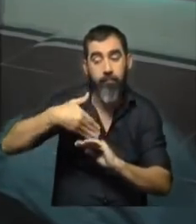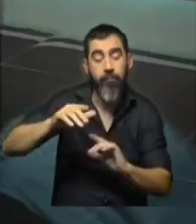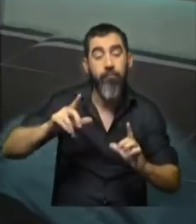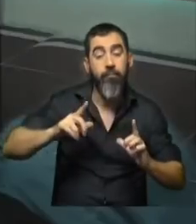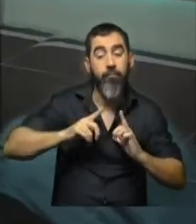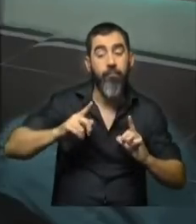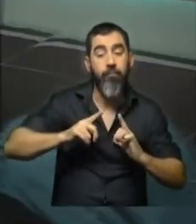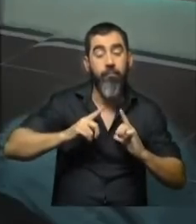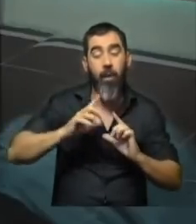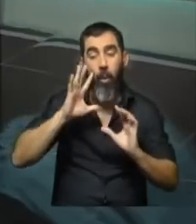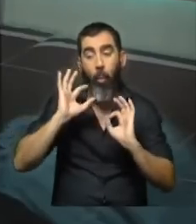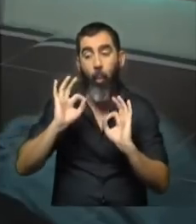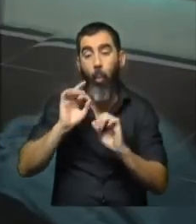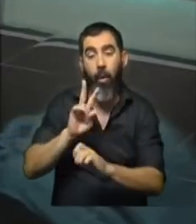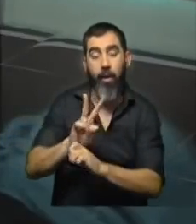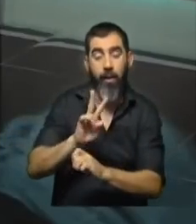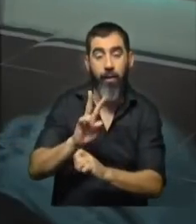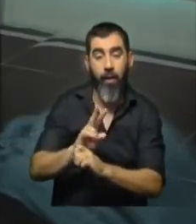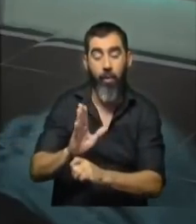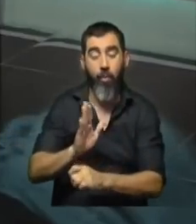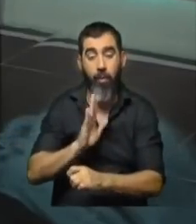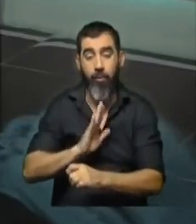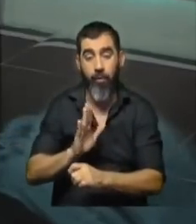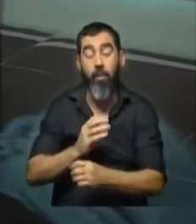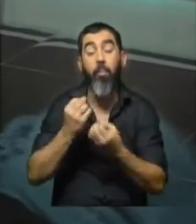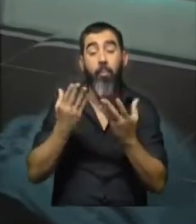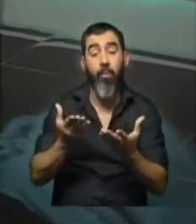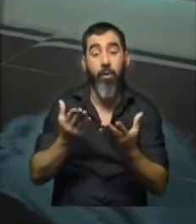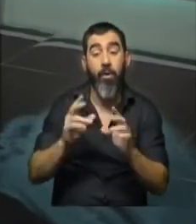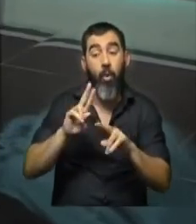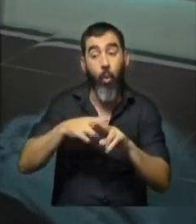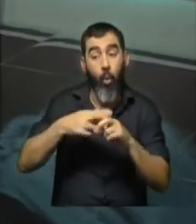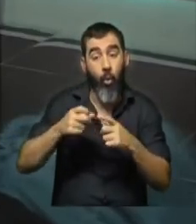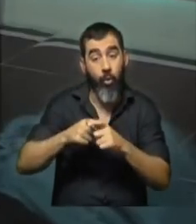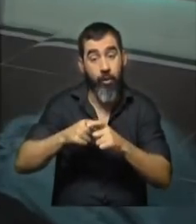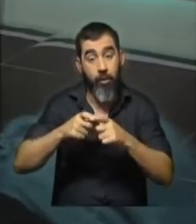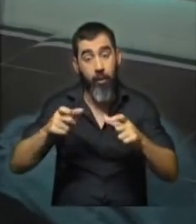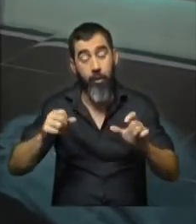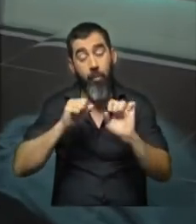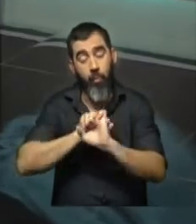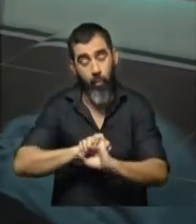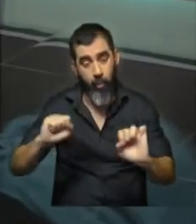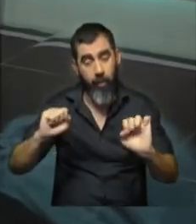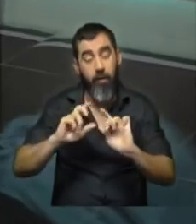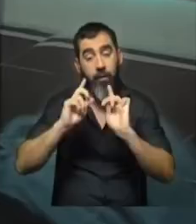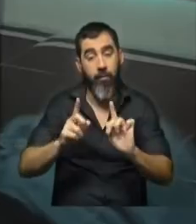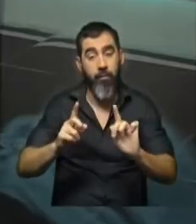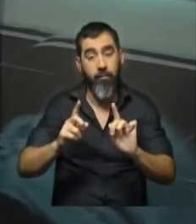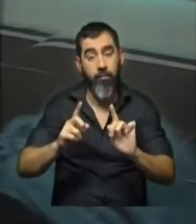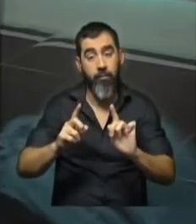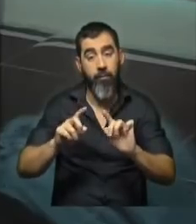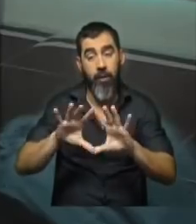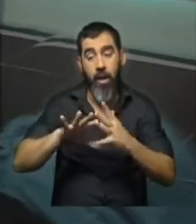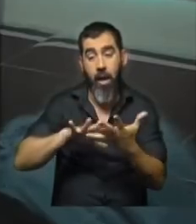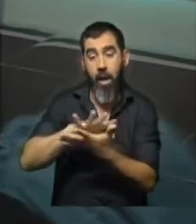las medidas de cuidado, entre otras cosas, ya que el rebrote de casos en el país está acompañando la tendencia